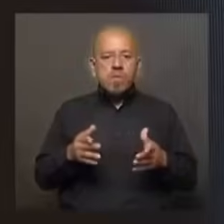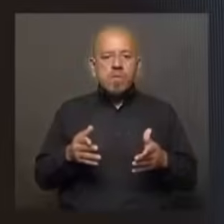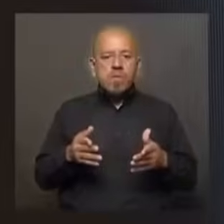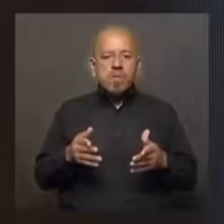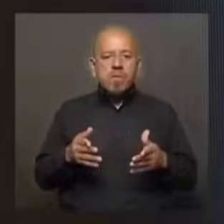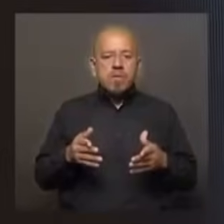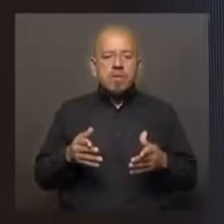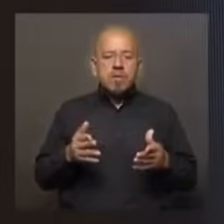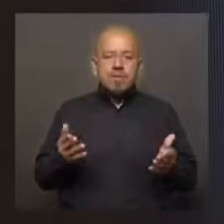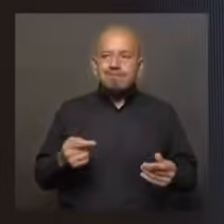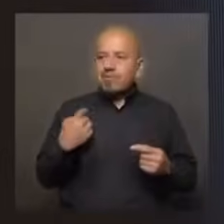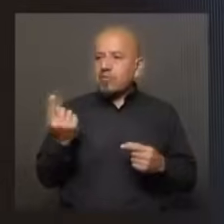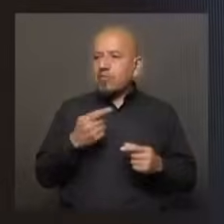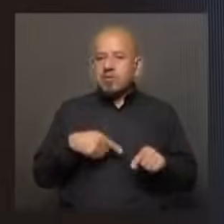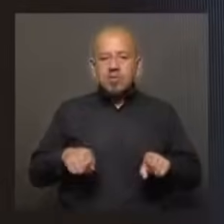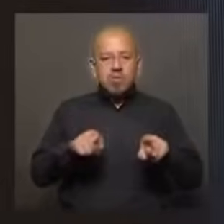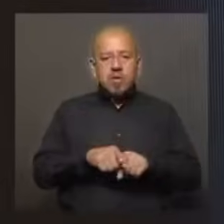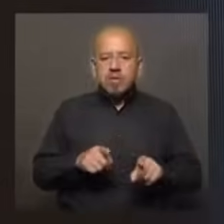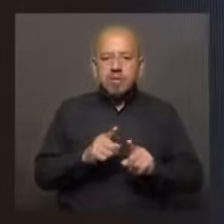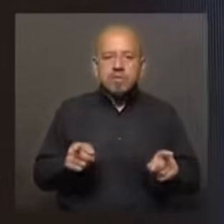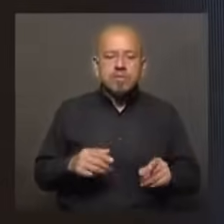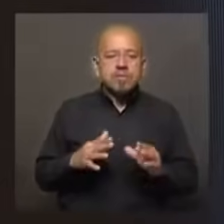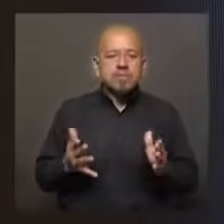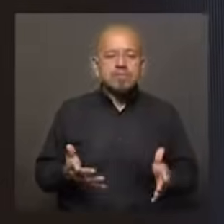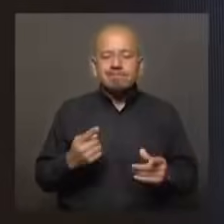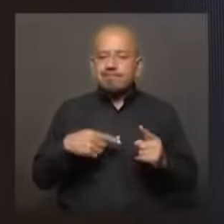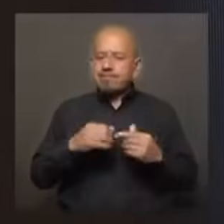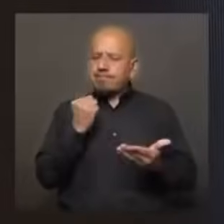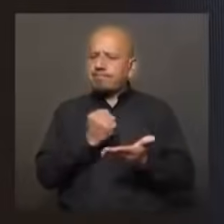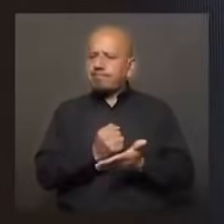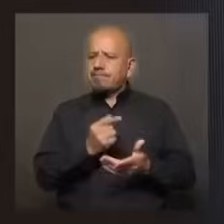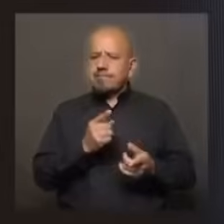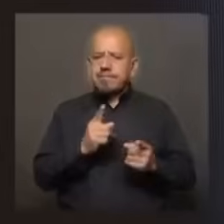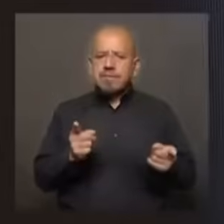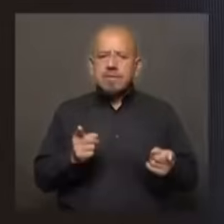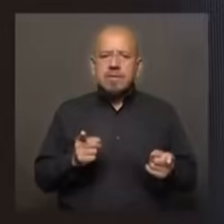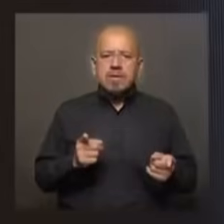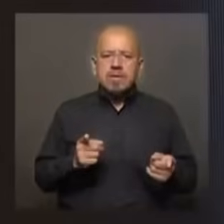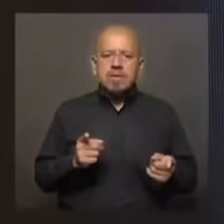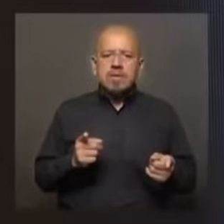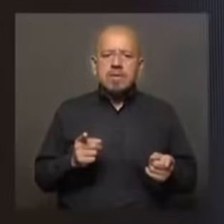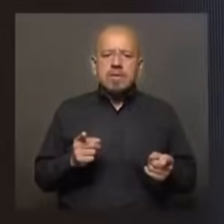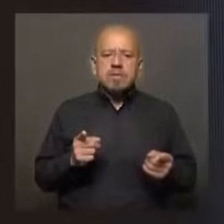mismo ritmo, sin estigmatizar, creo que como decía Karina,